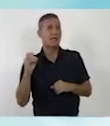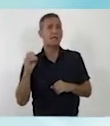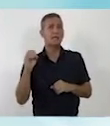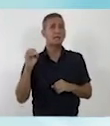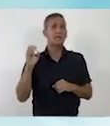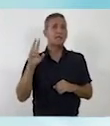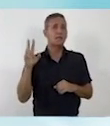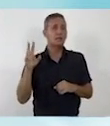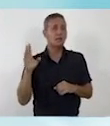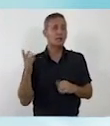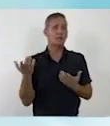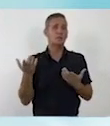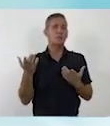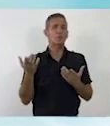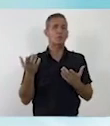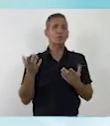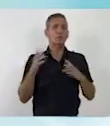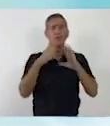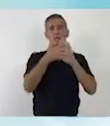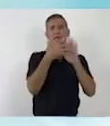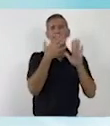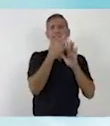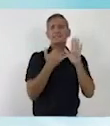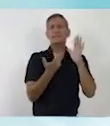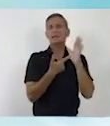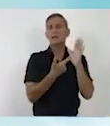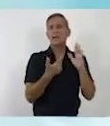y hacerle toda la explicación del diagrama de energía.